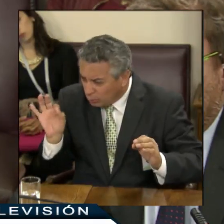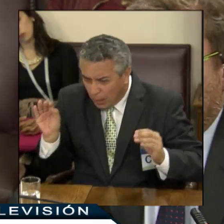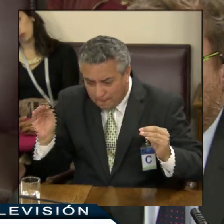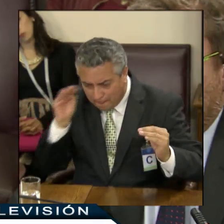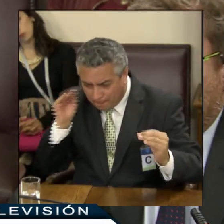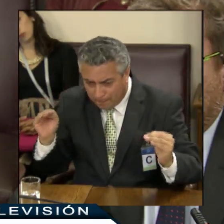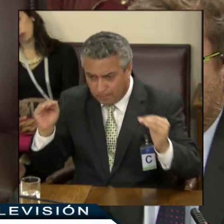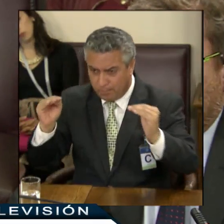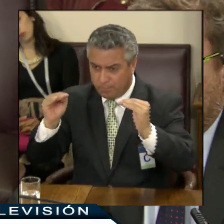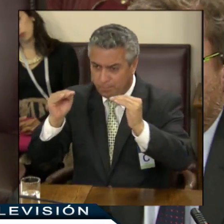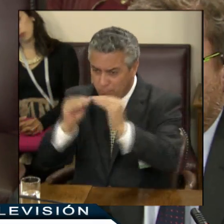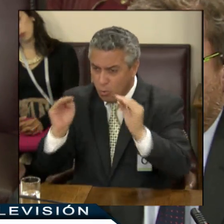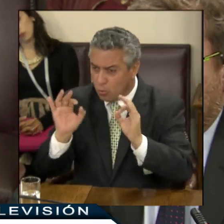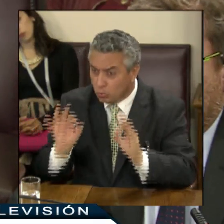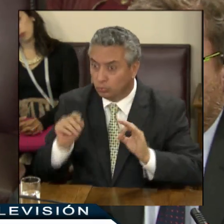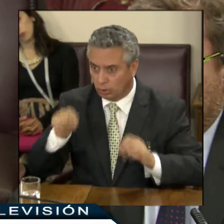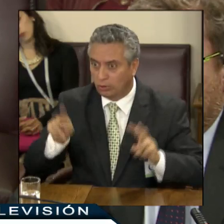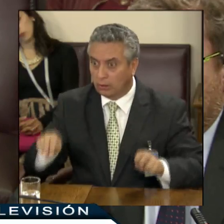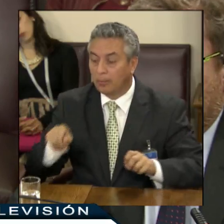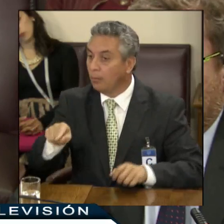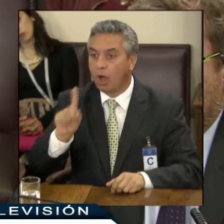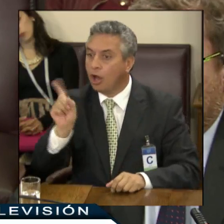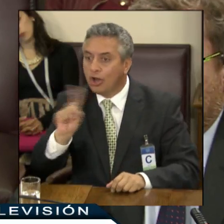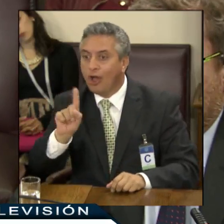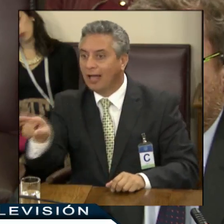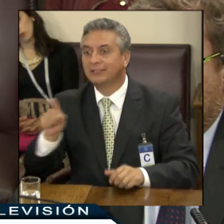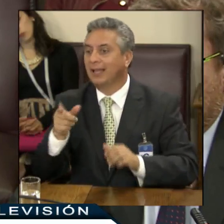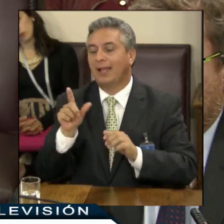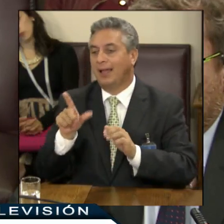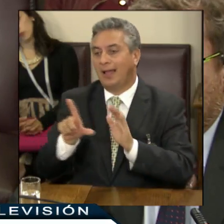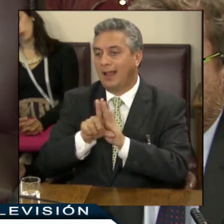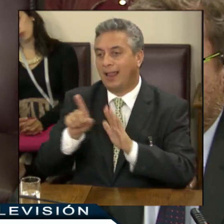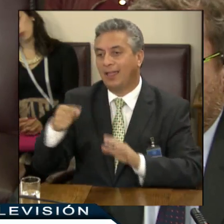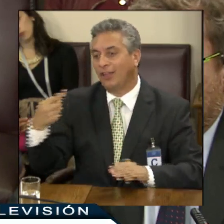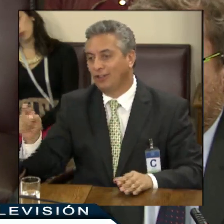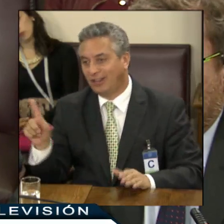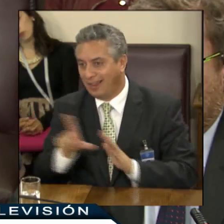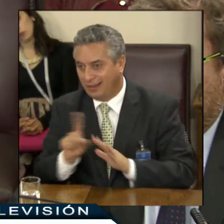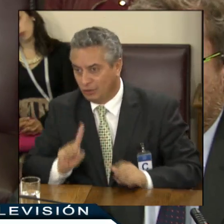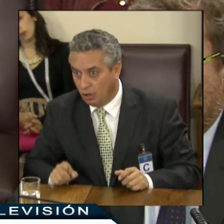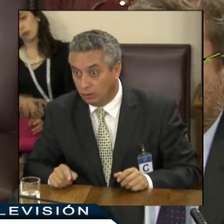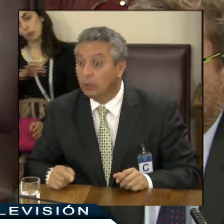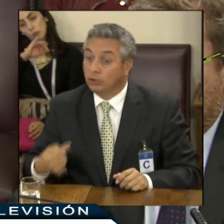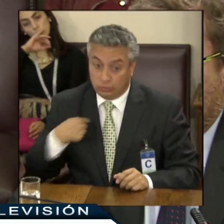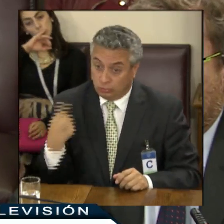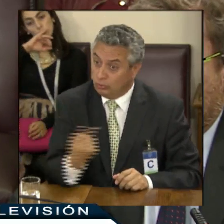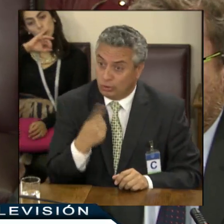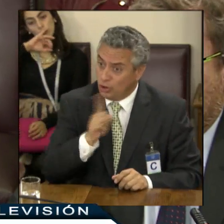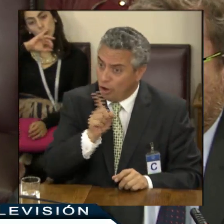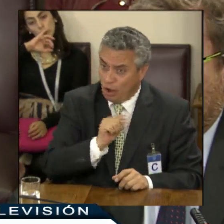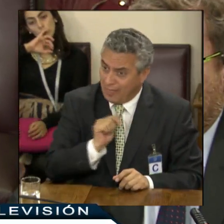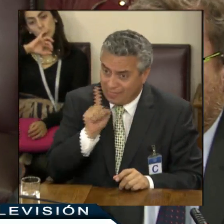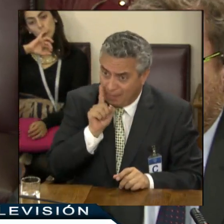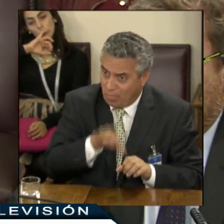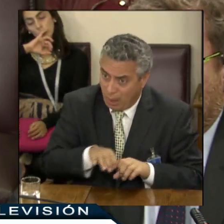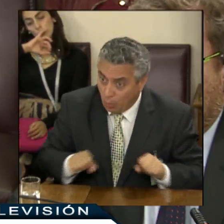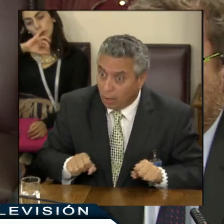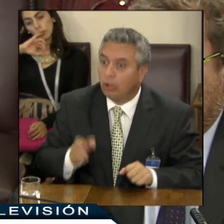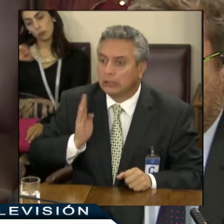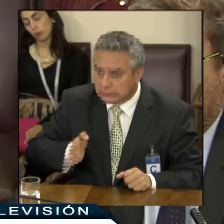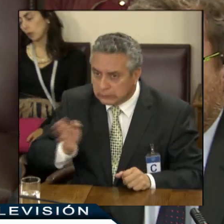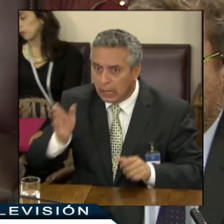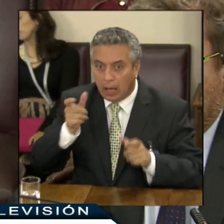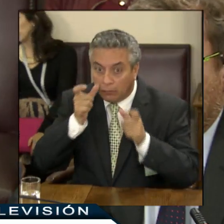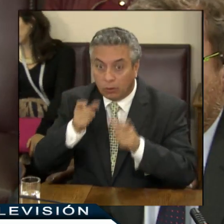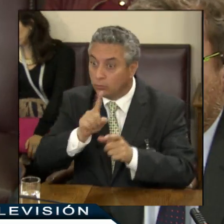a la materia en discusión no así la ley 2422 es por eso que nosotros no estamos de acuerdo en que se siga fiscalizando